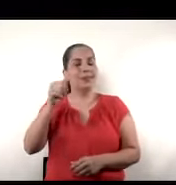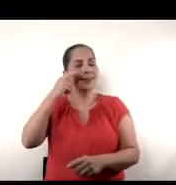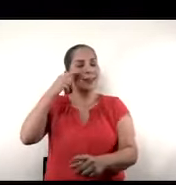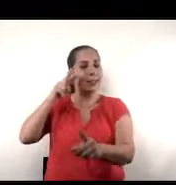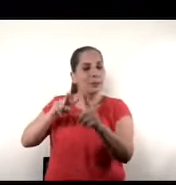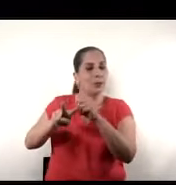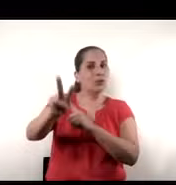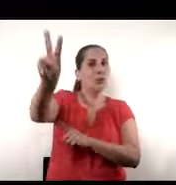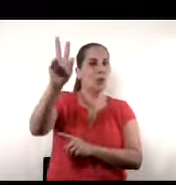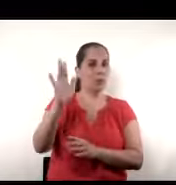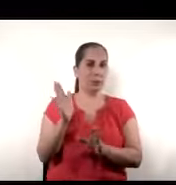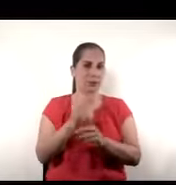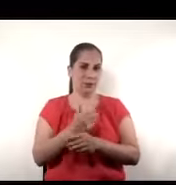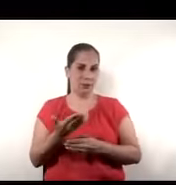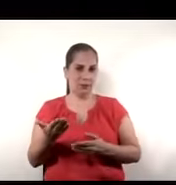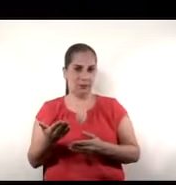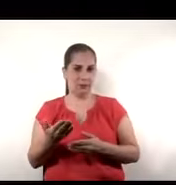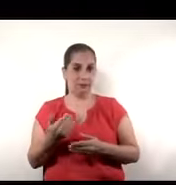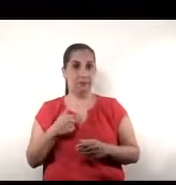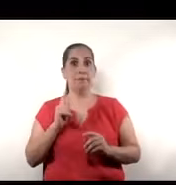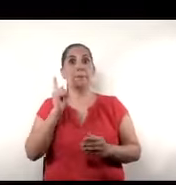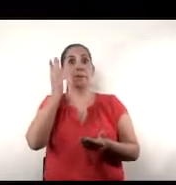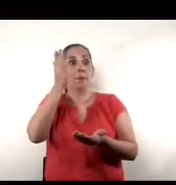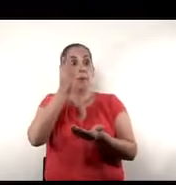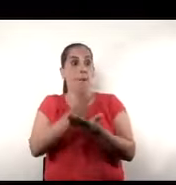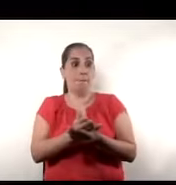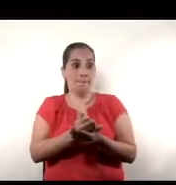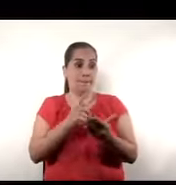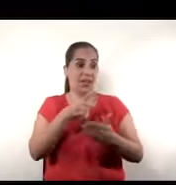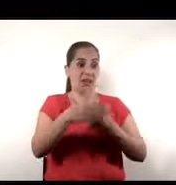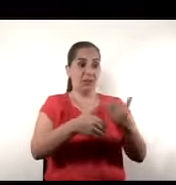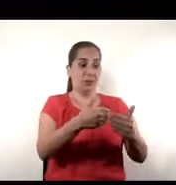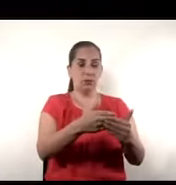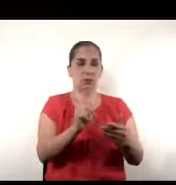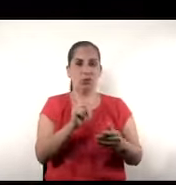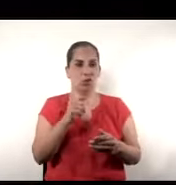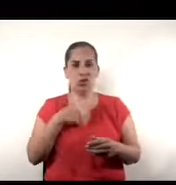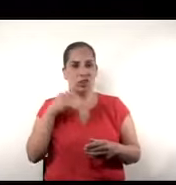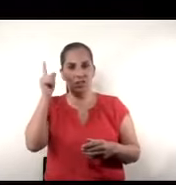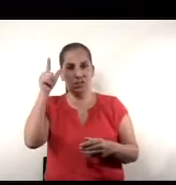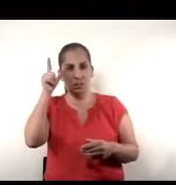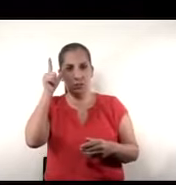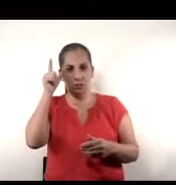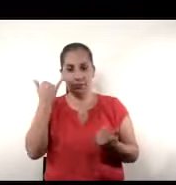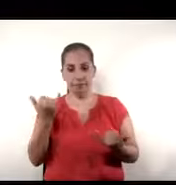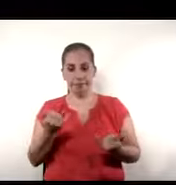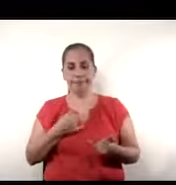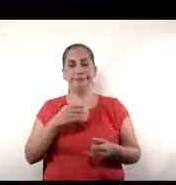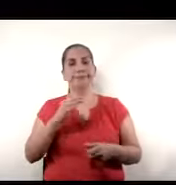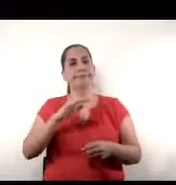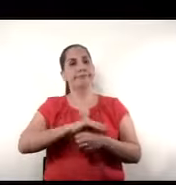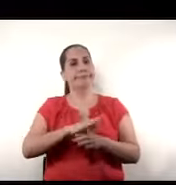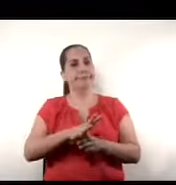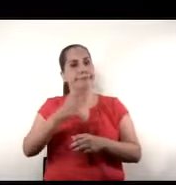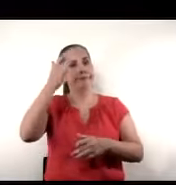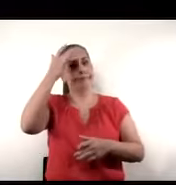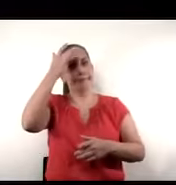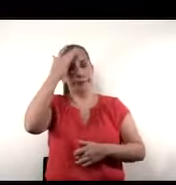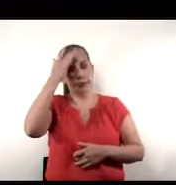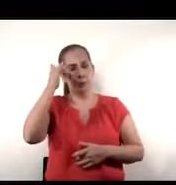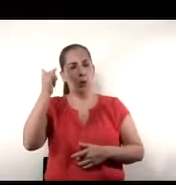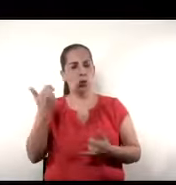hacer las cosas. Parar el proceso no tiene ningún sentido. Ahora, con la pandemia, y yo creo que en este momento todavía